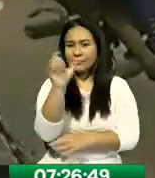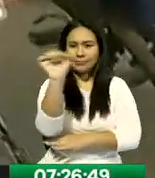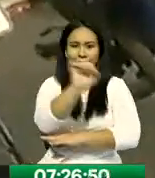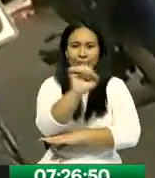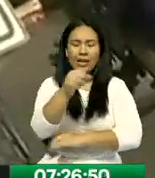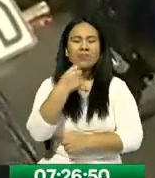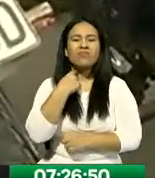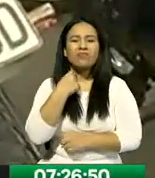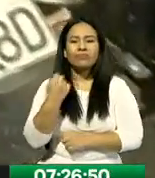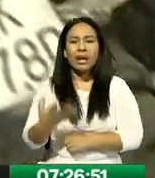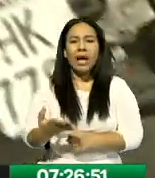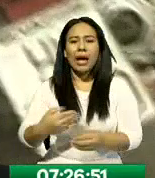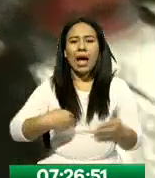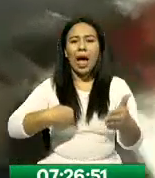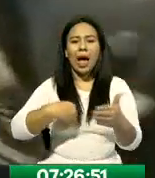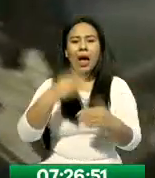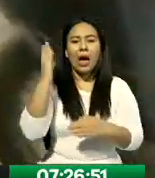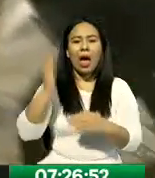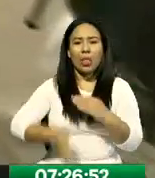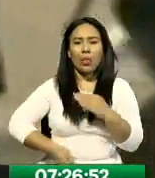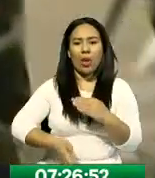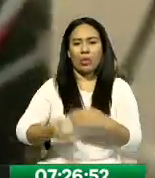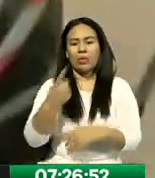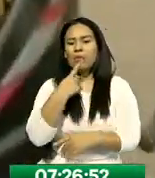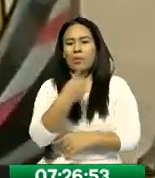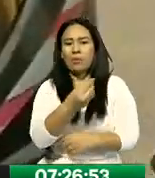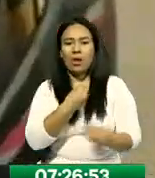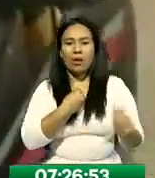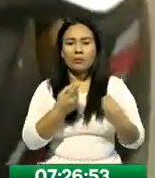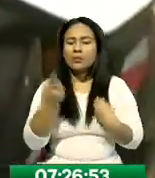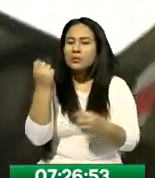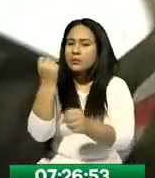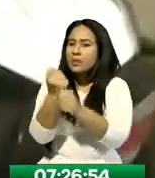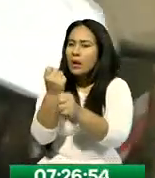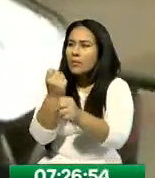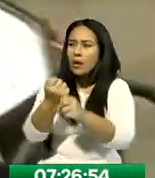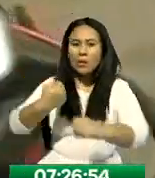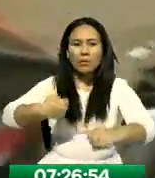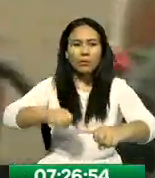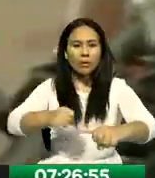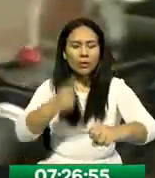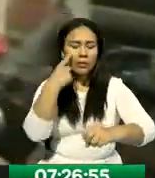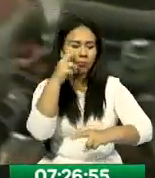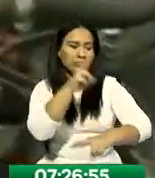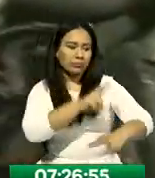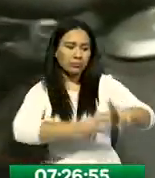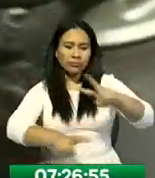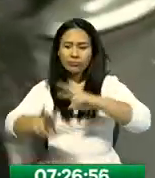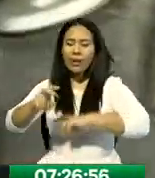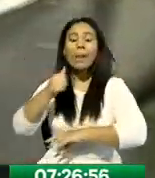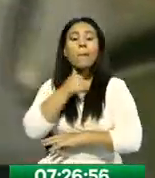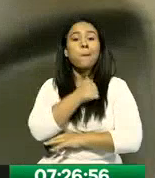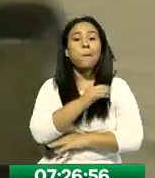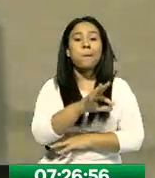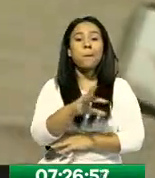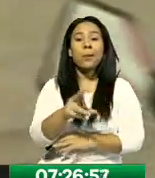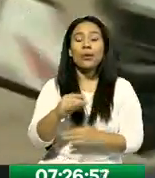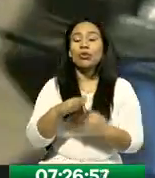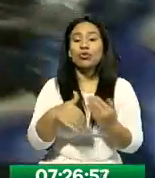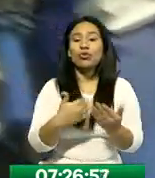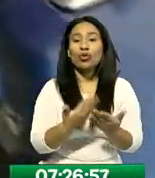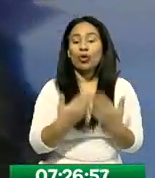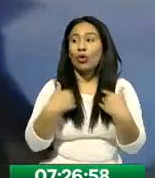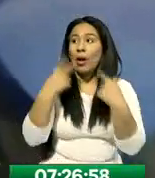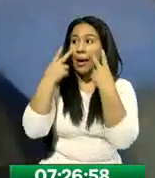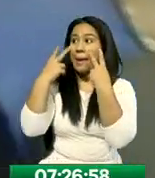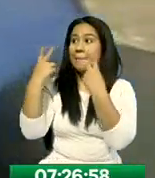En este tema de las motocicletas, ¿cuál es el trabajo específico que realizan para evitar los asaltos a bordo de este tipo de vehículos? Sabemos que es la